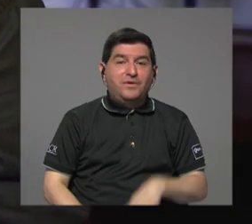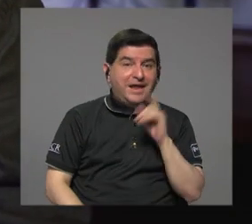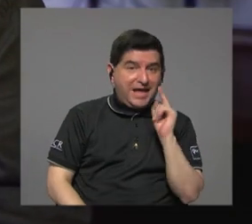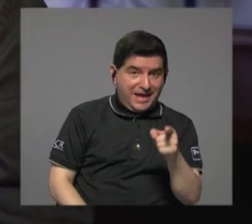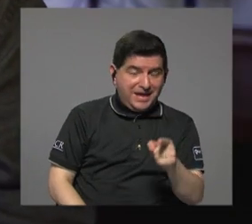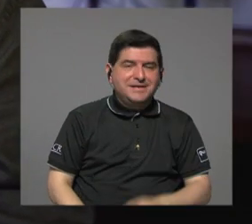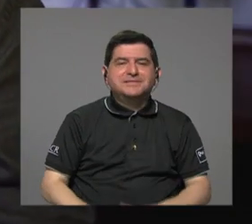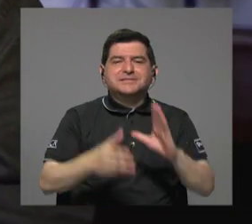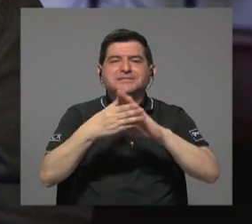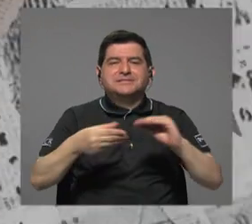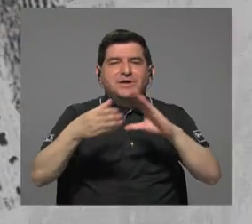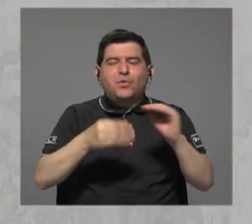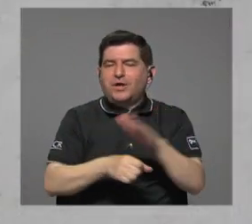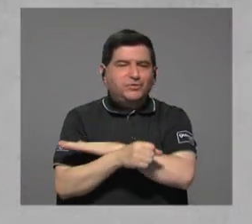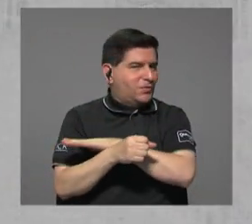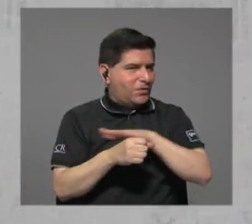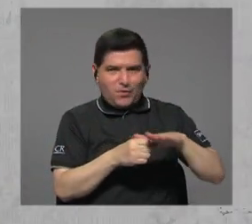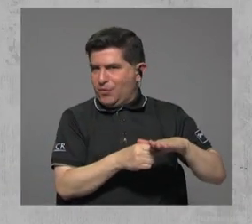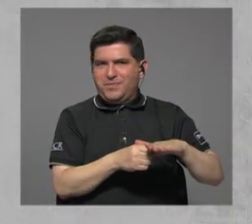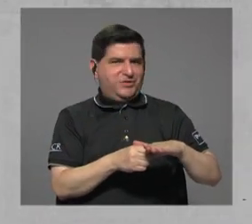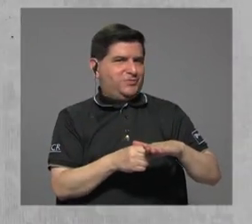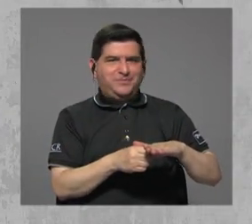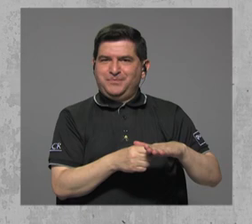un cuento infantil ético